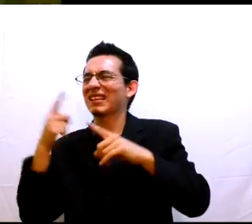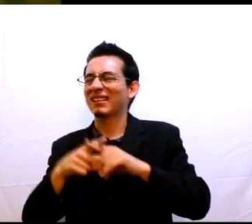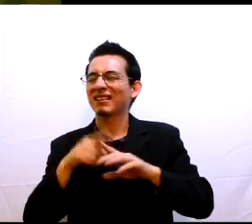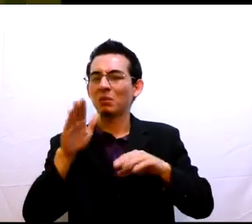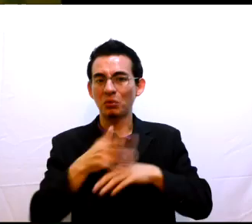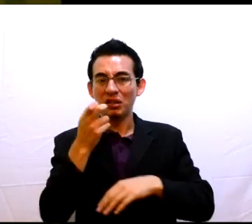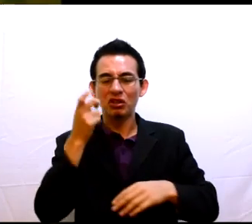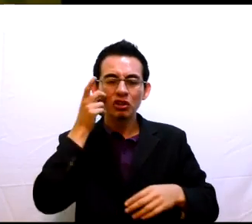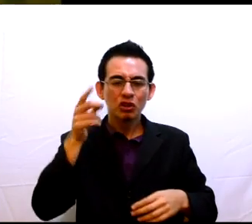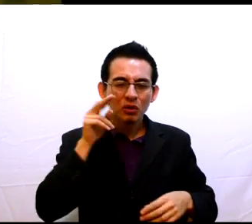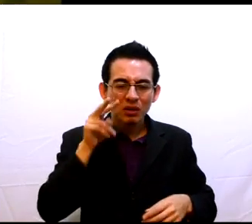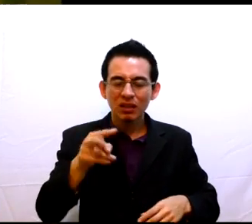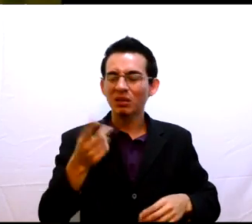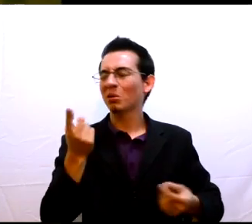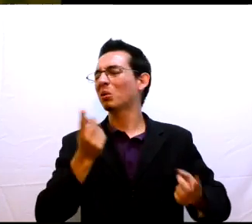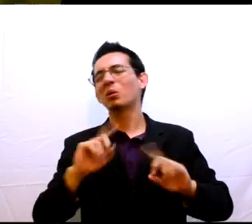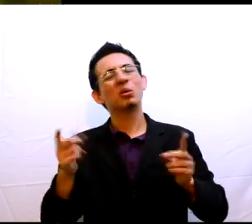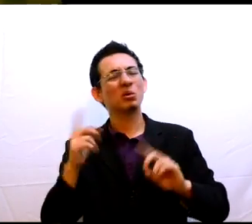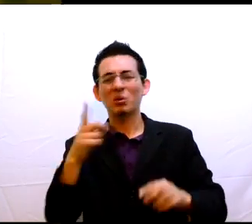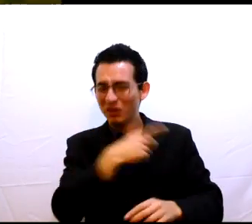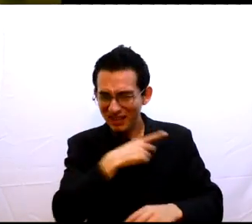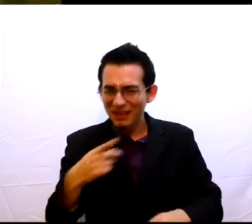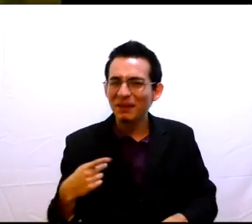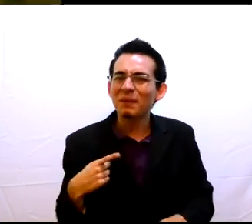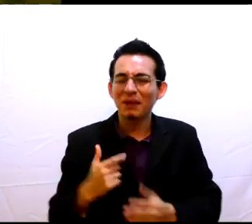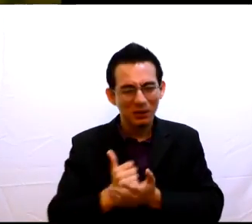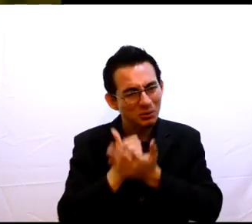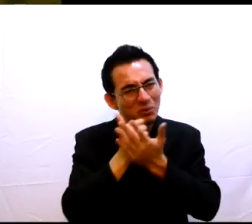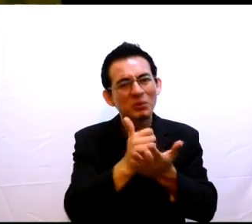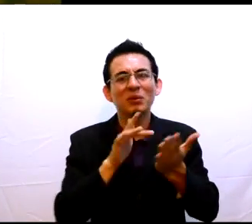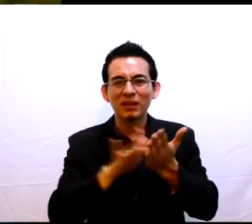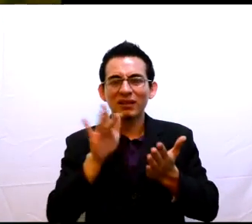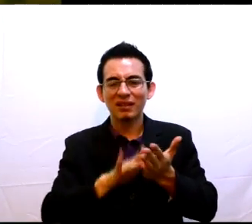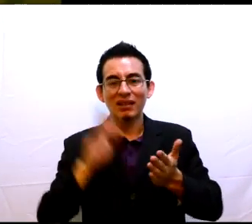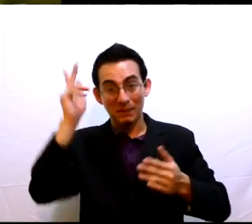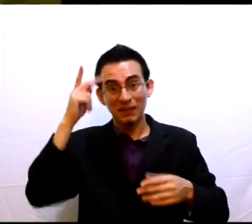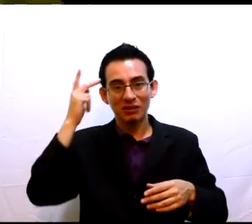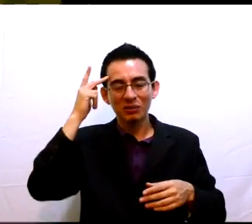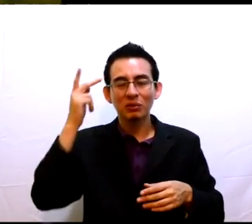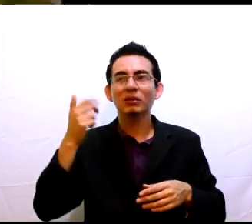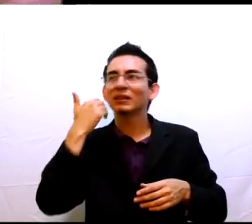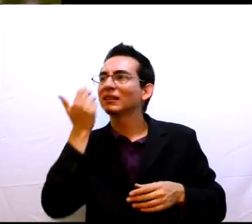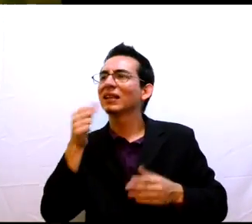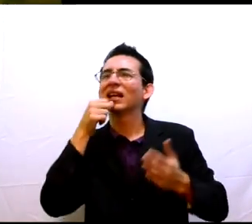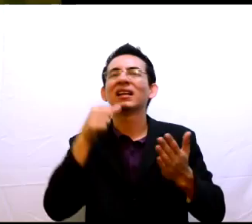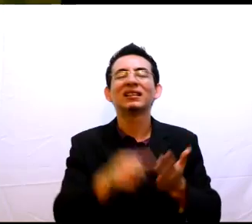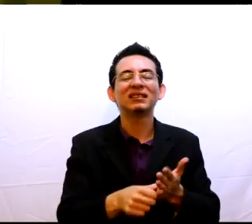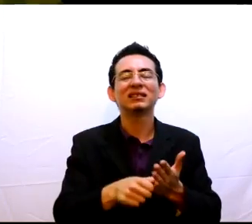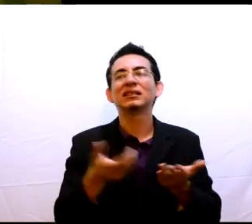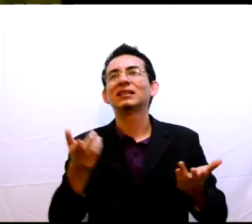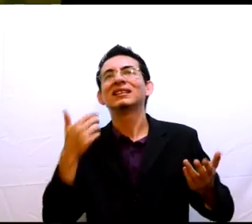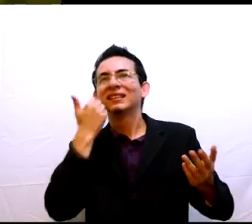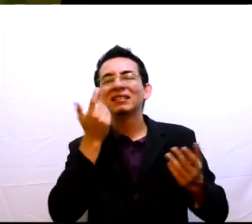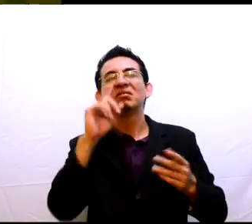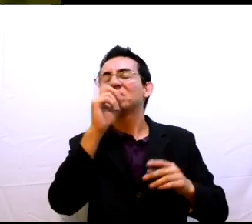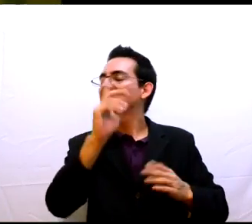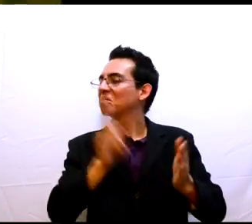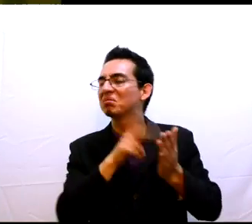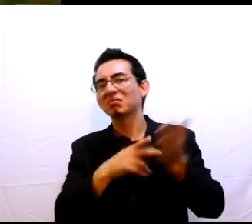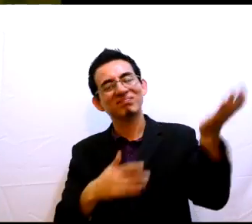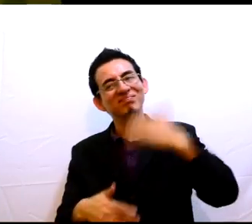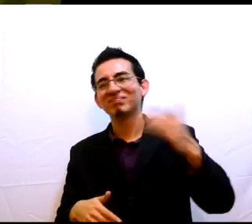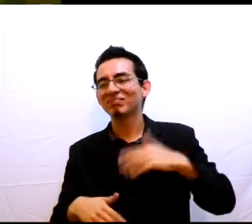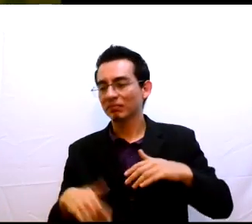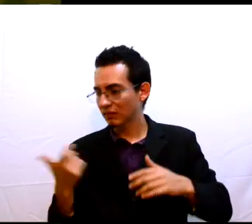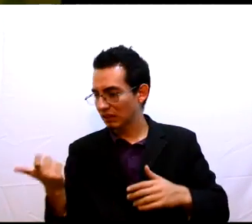hermanos y se tienen que regresar el pastor principal les manda el correo o la carta es que regresa t